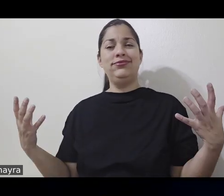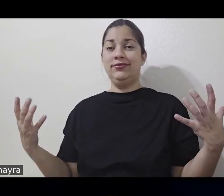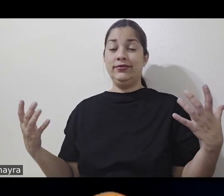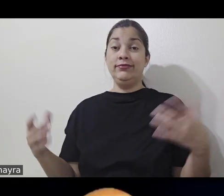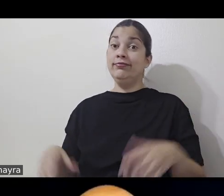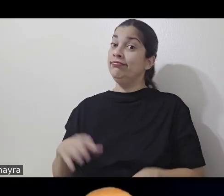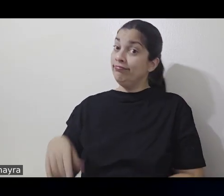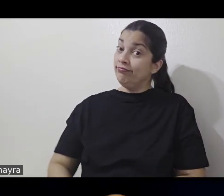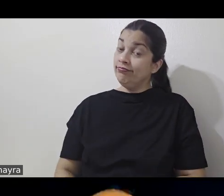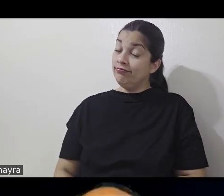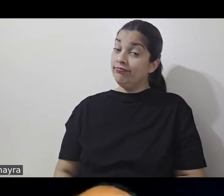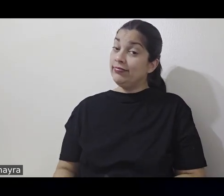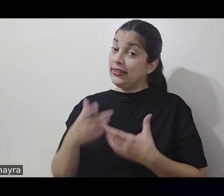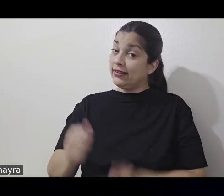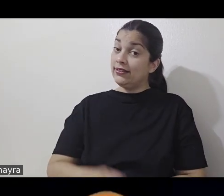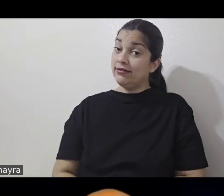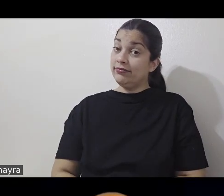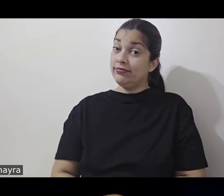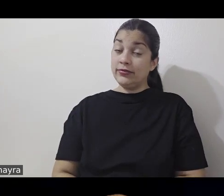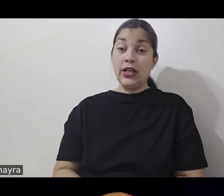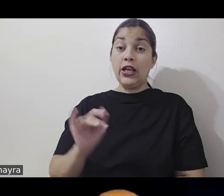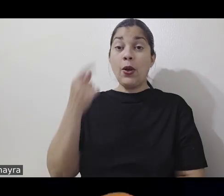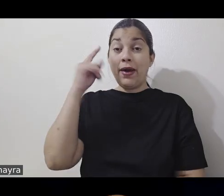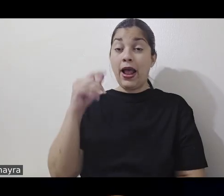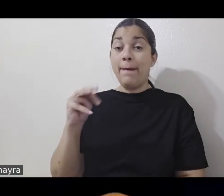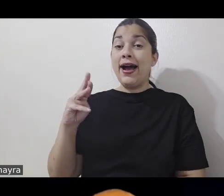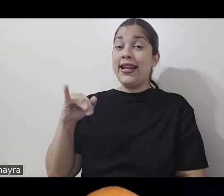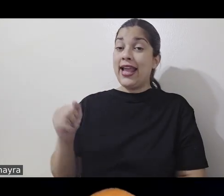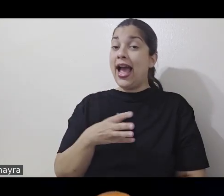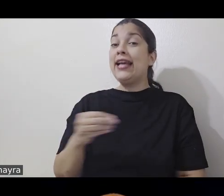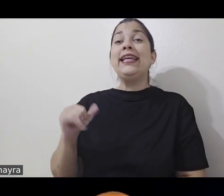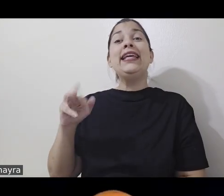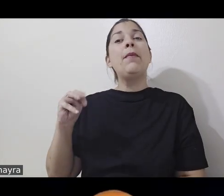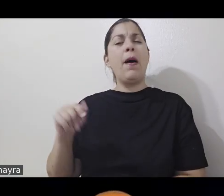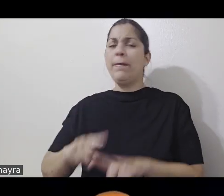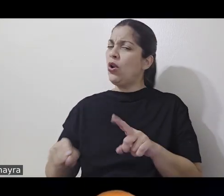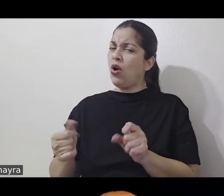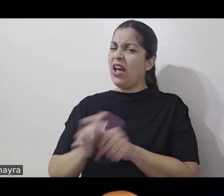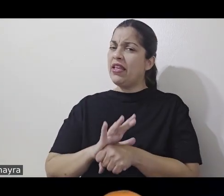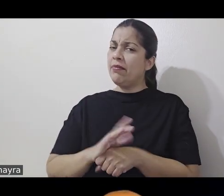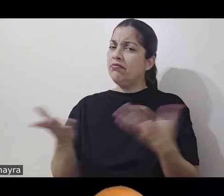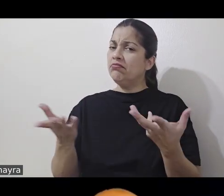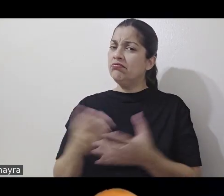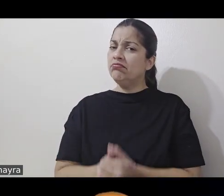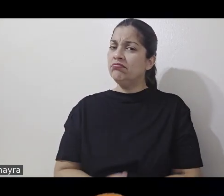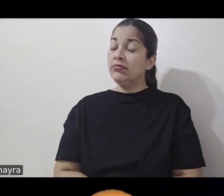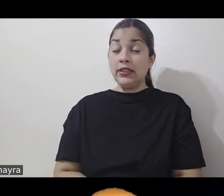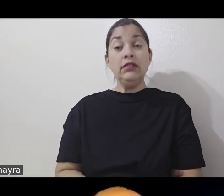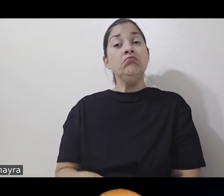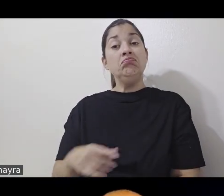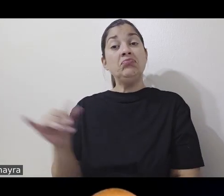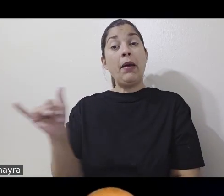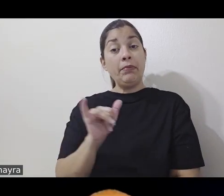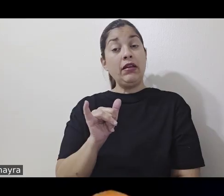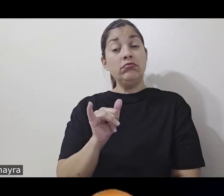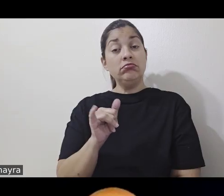cómo son las distintas. Y eso fue cuando María e Irma, pero entonces con la pandemia, ¿cómo fue para ti? Con la pandemia también fue